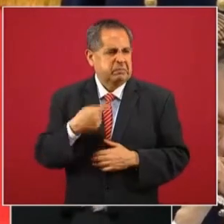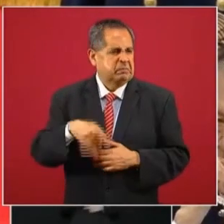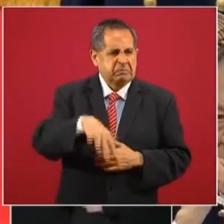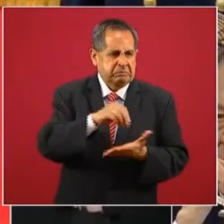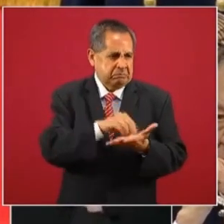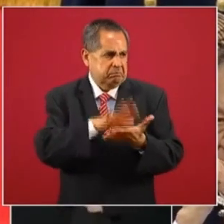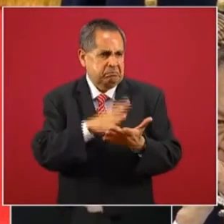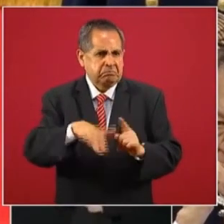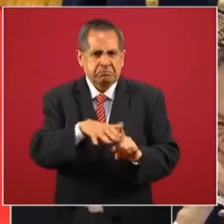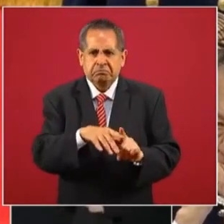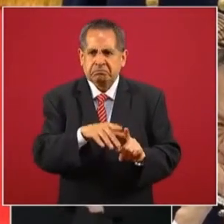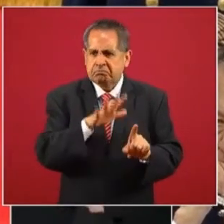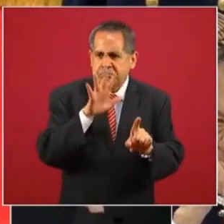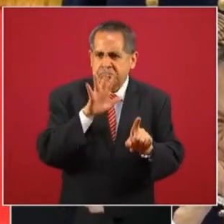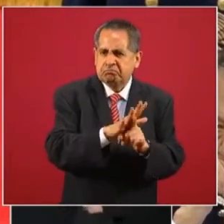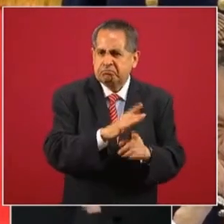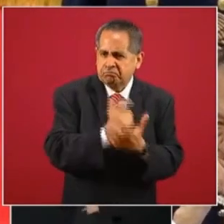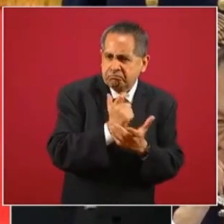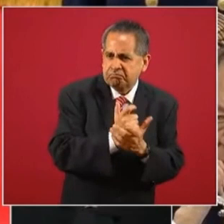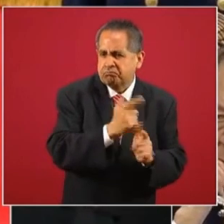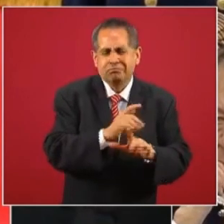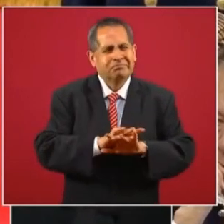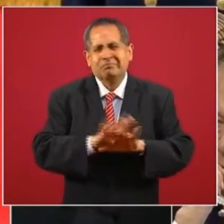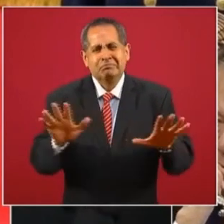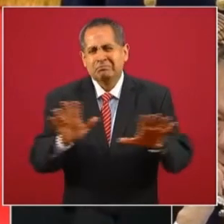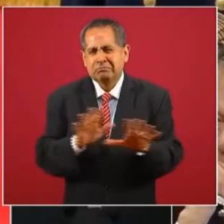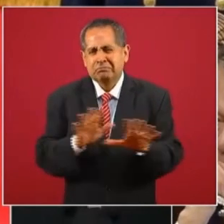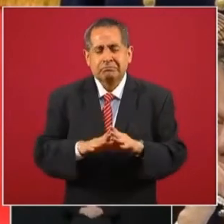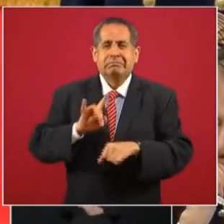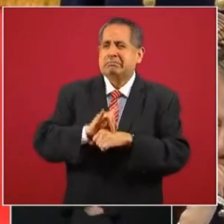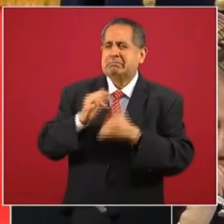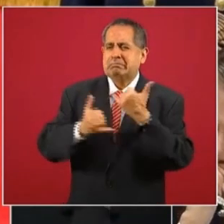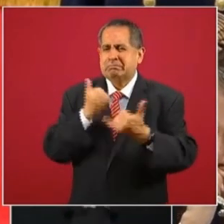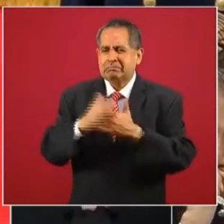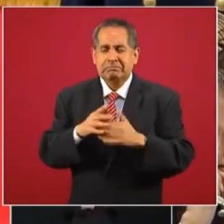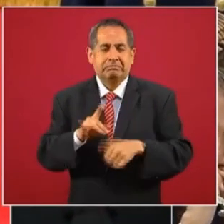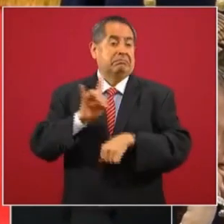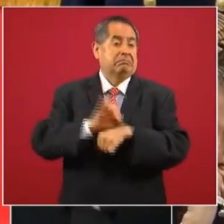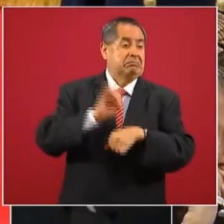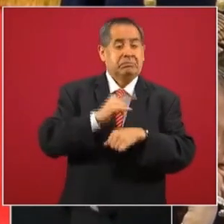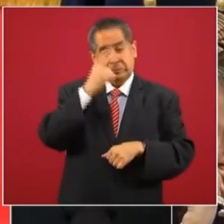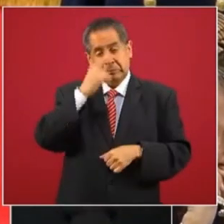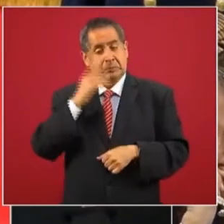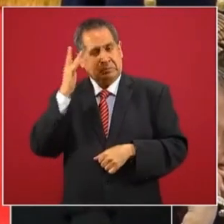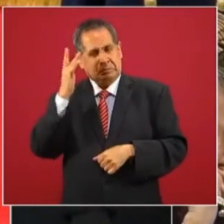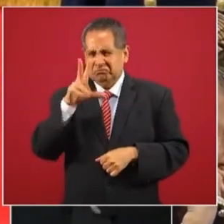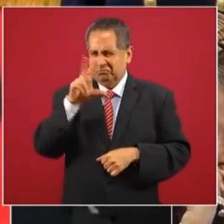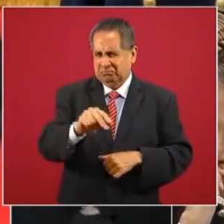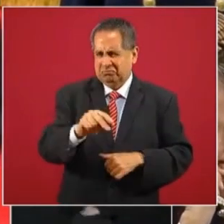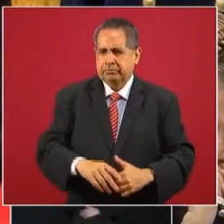nadie, porque no apostamos al circo y a la simulación.